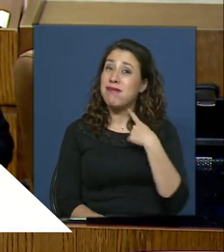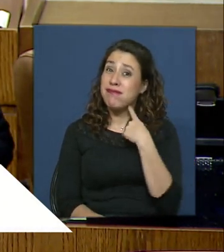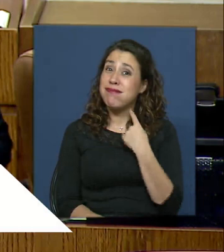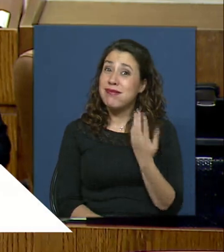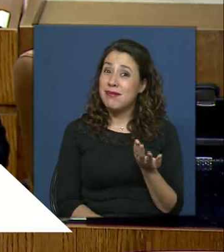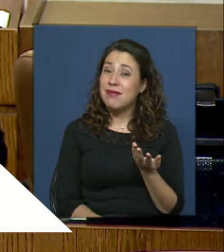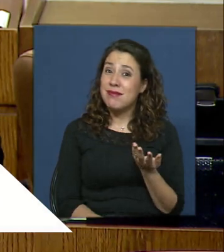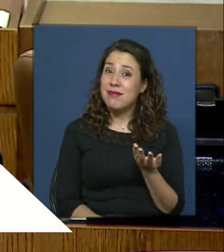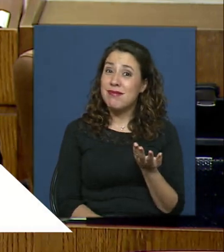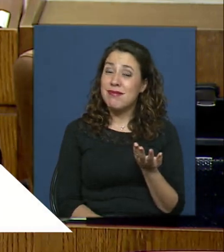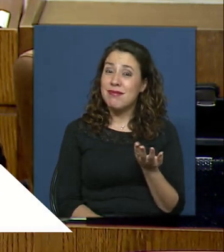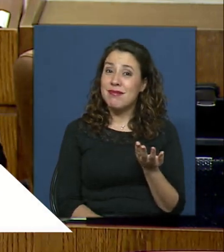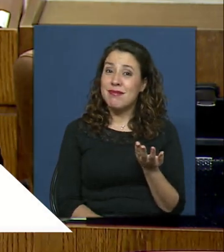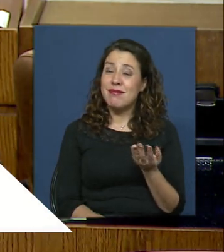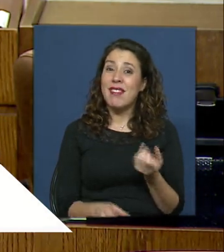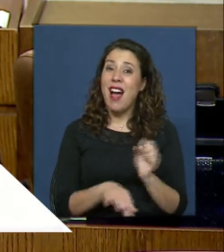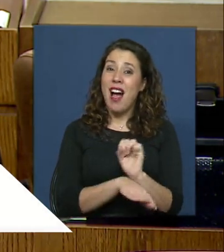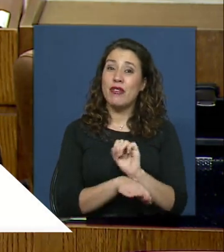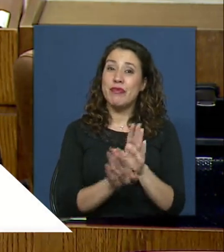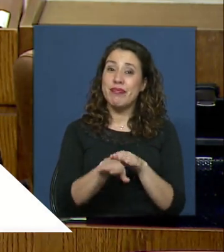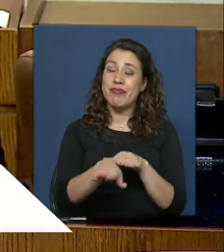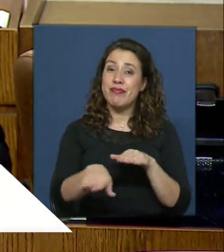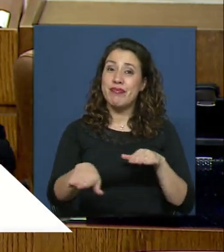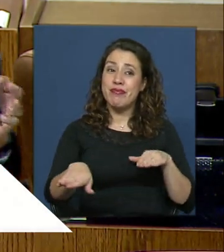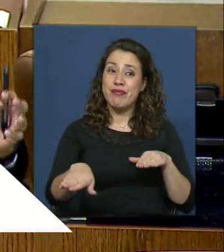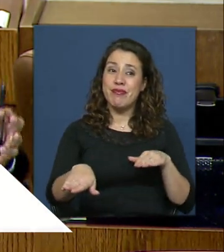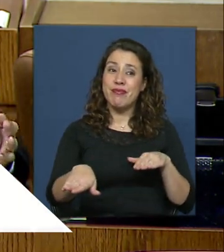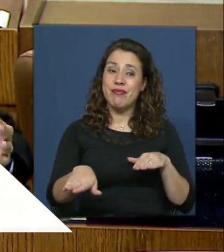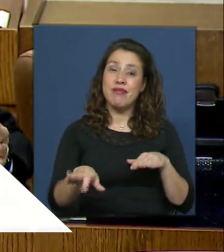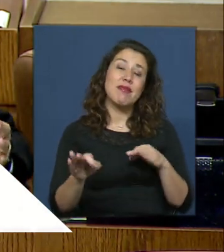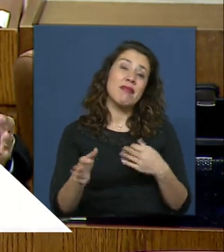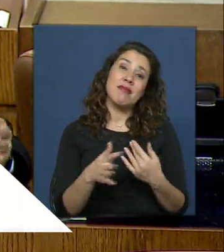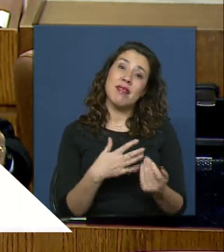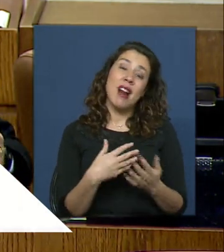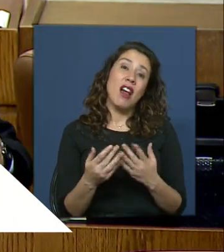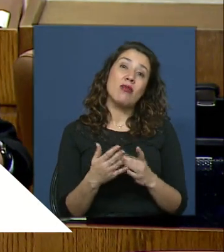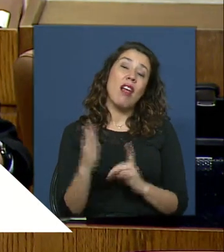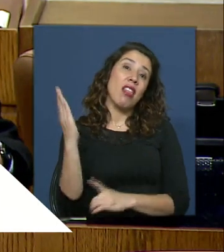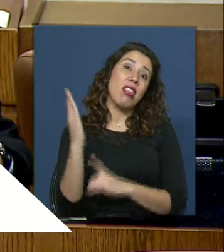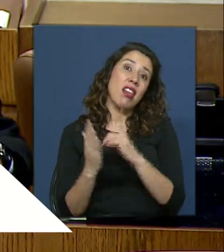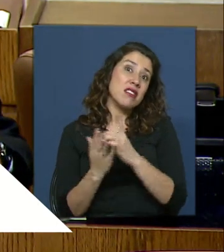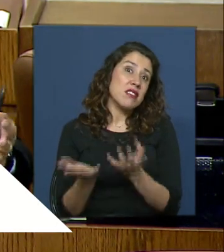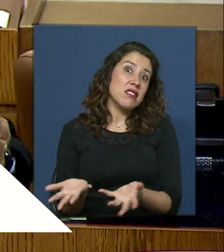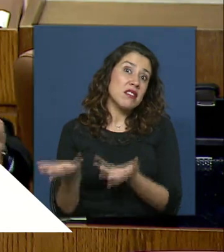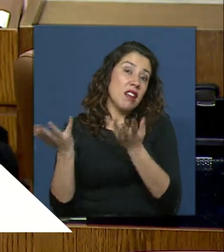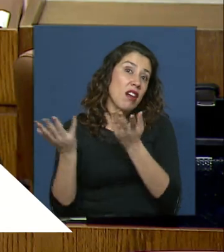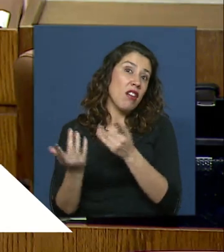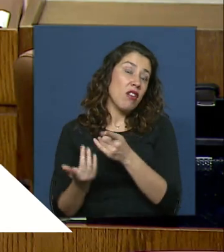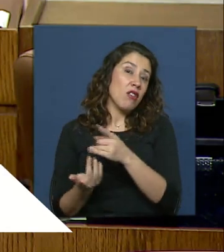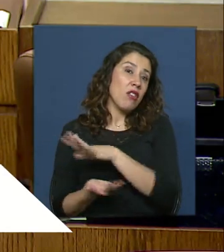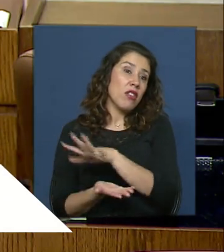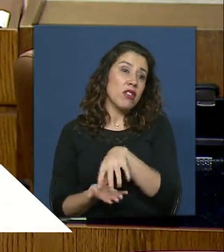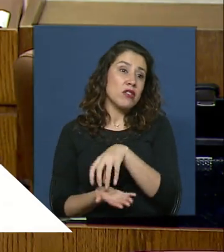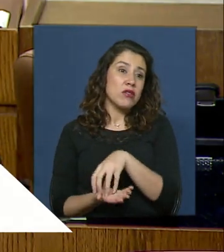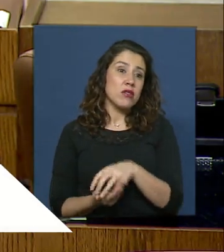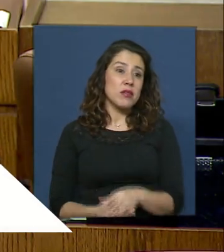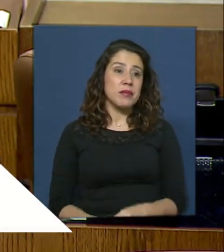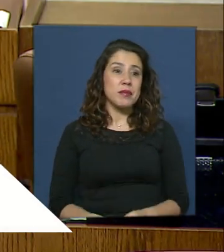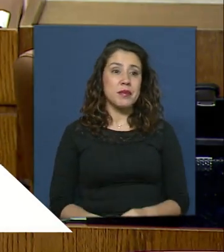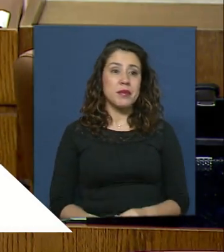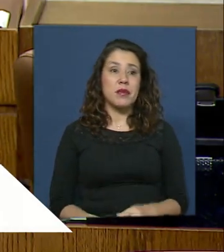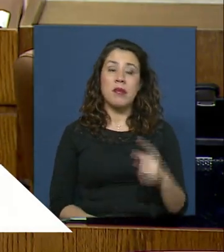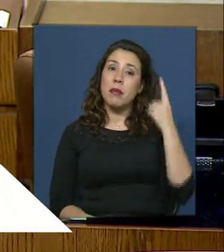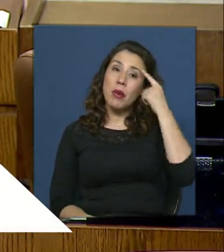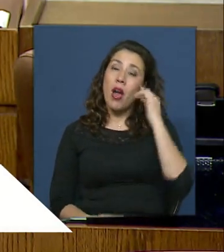de un atochamiento que es propio también del progreso que la ciudad está experimentando, pero que